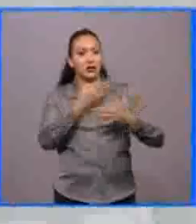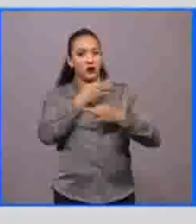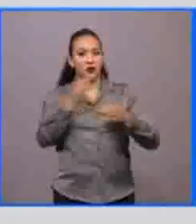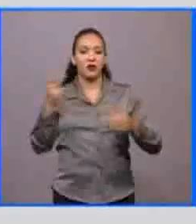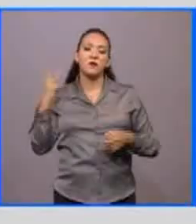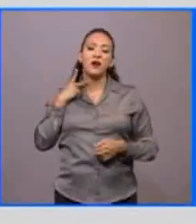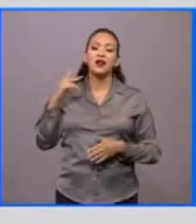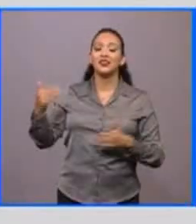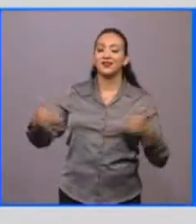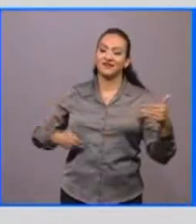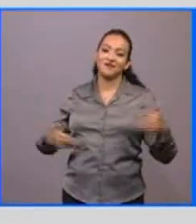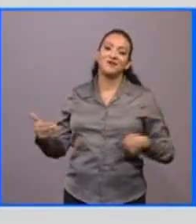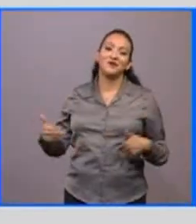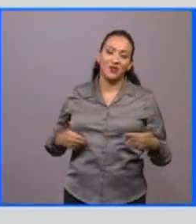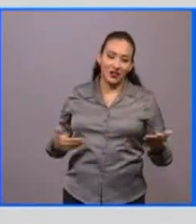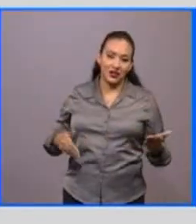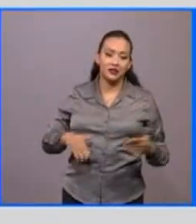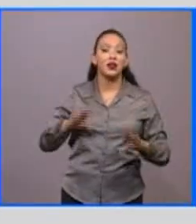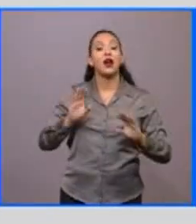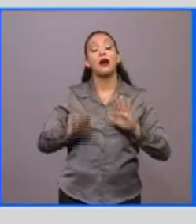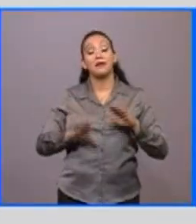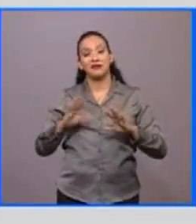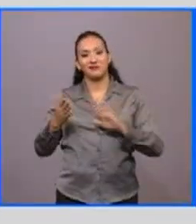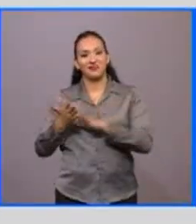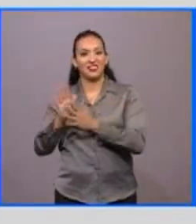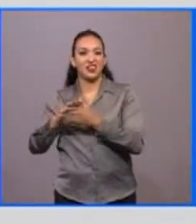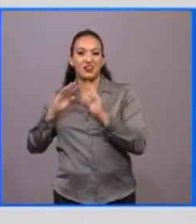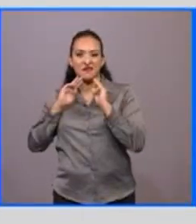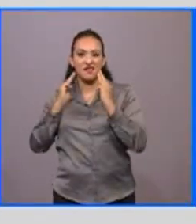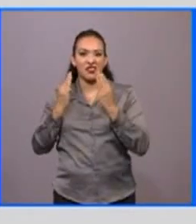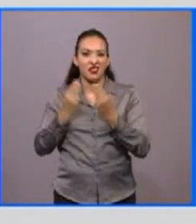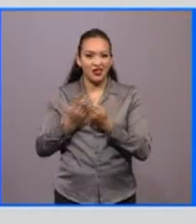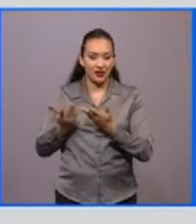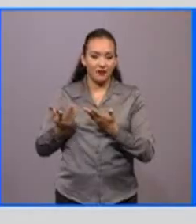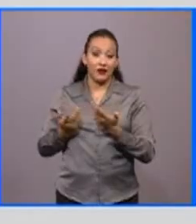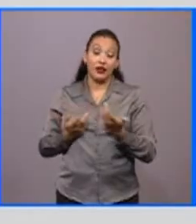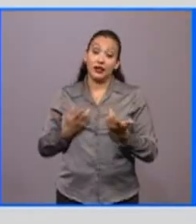pública, delincuencia organizada y democracia. A